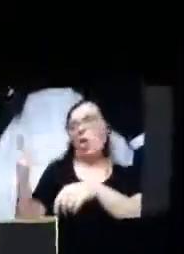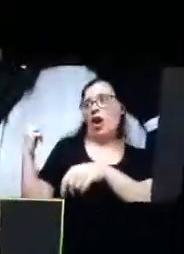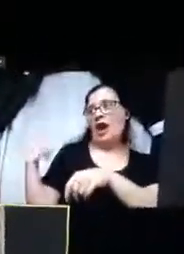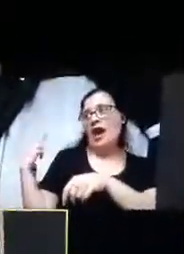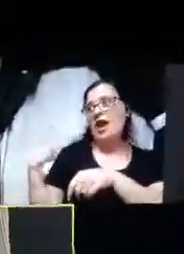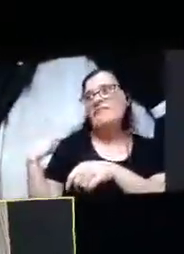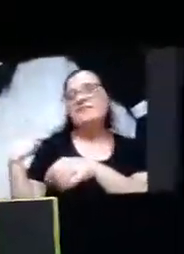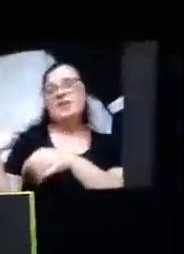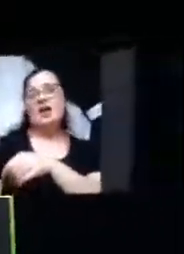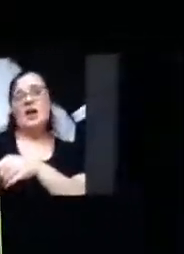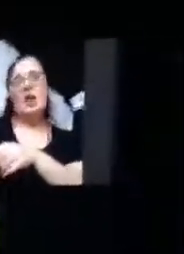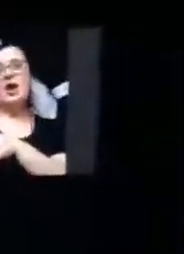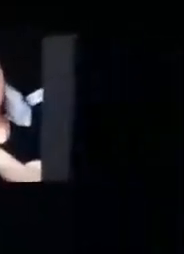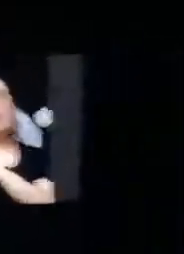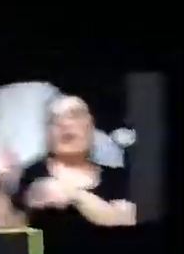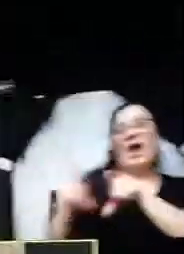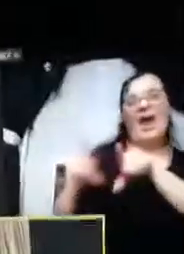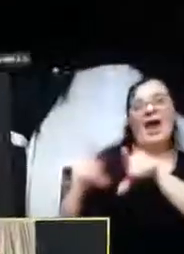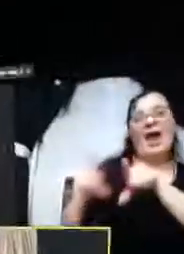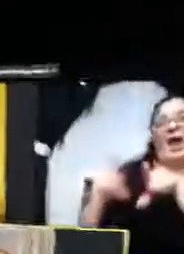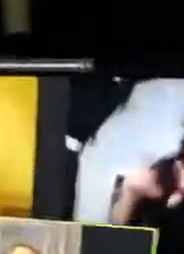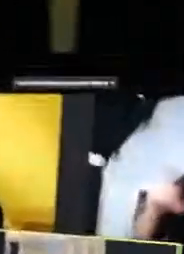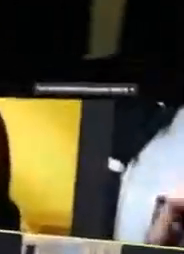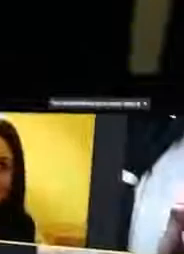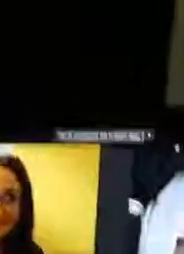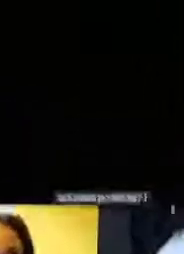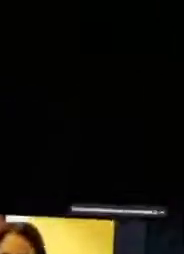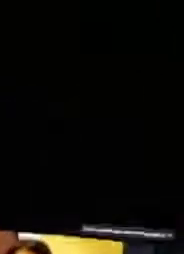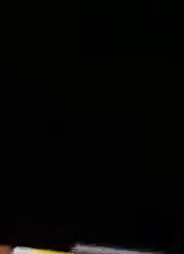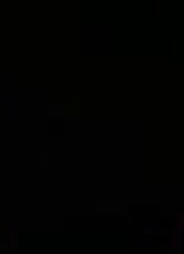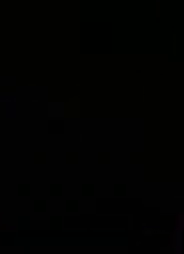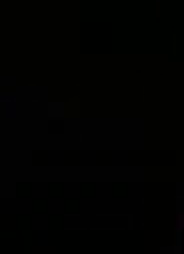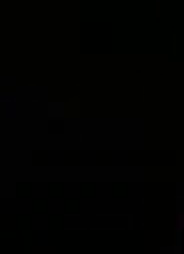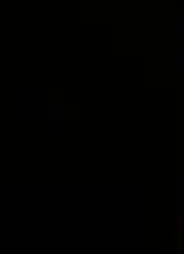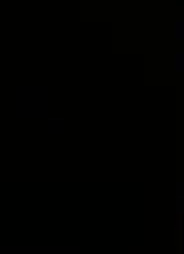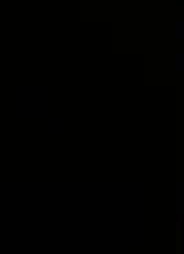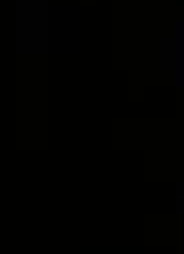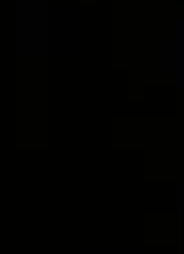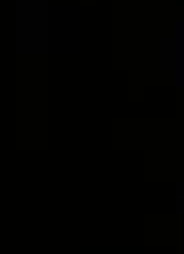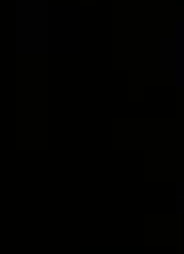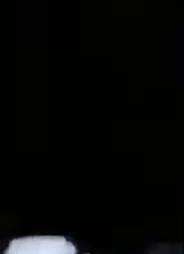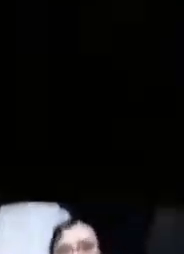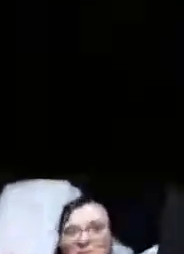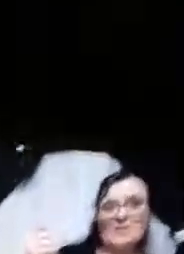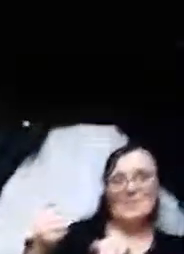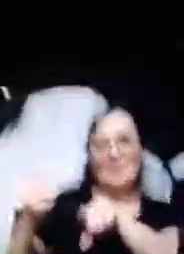mails, y eso hace que claramente